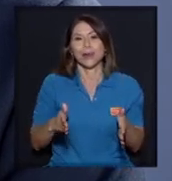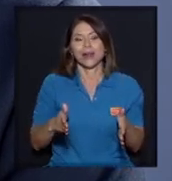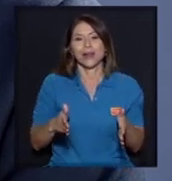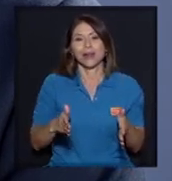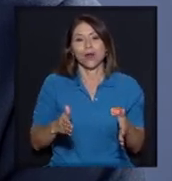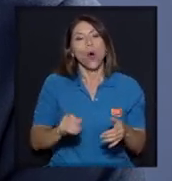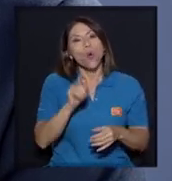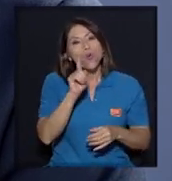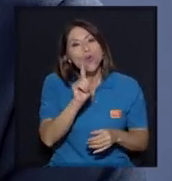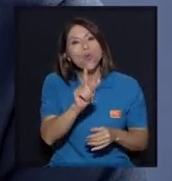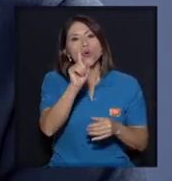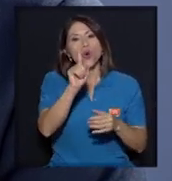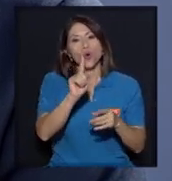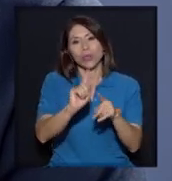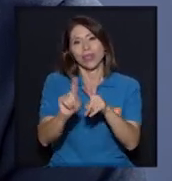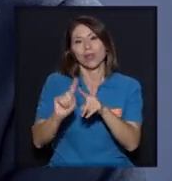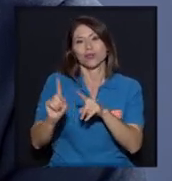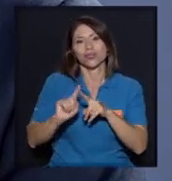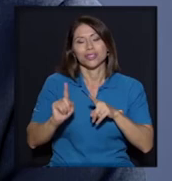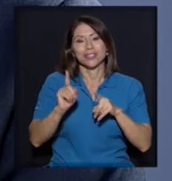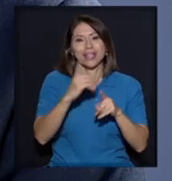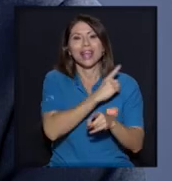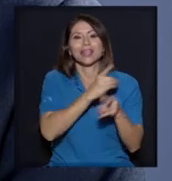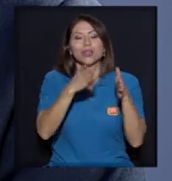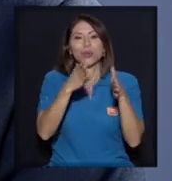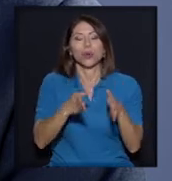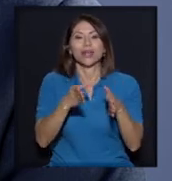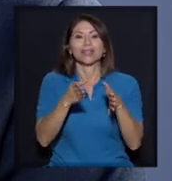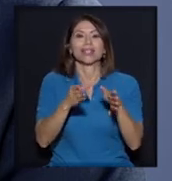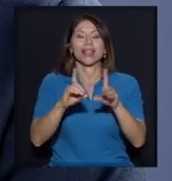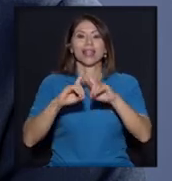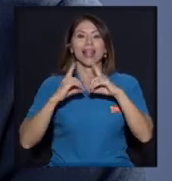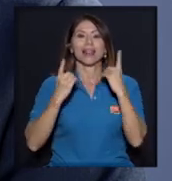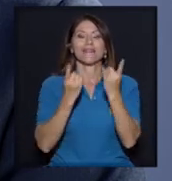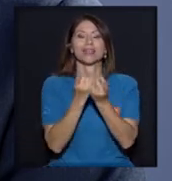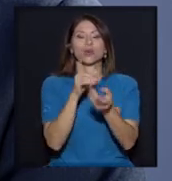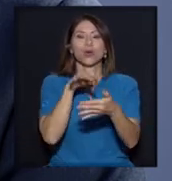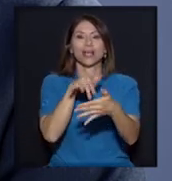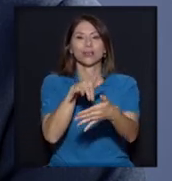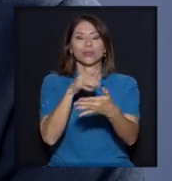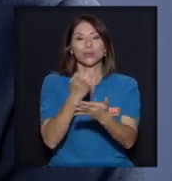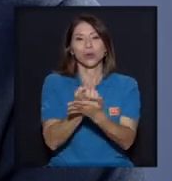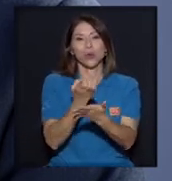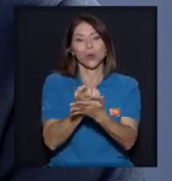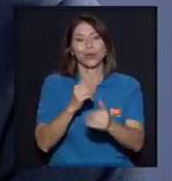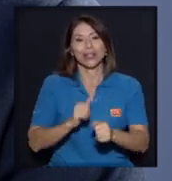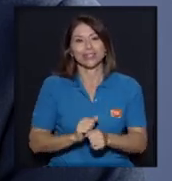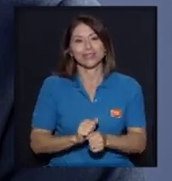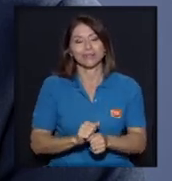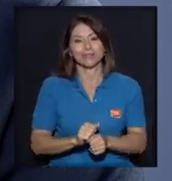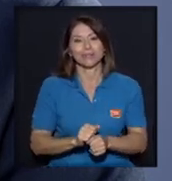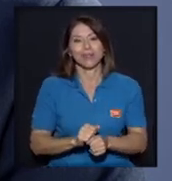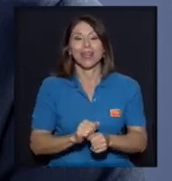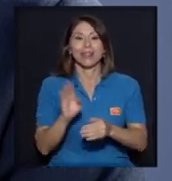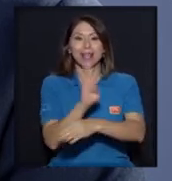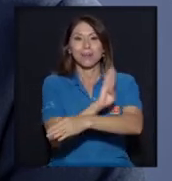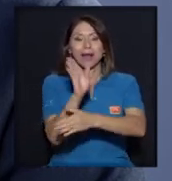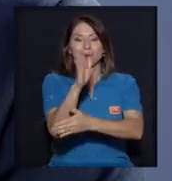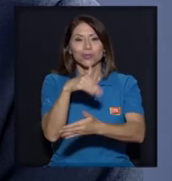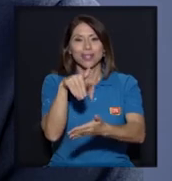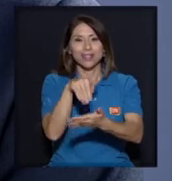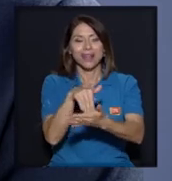uno de los directores de la División de Estudios Económicos o la División Económica del Banco